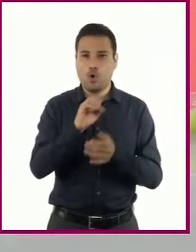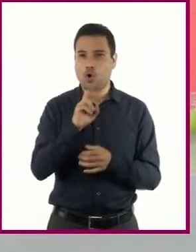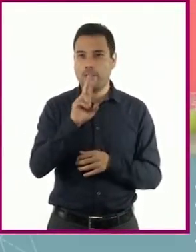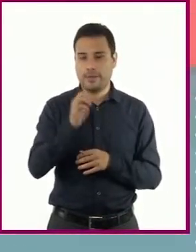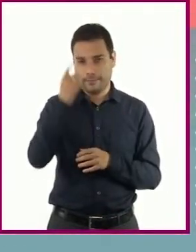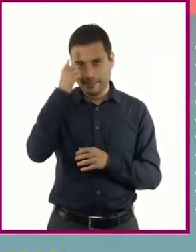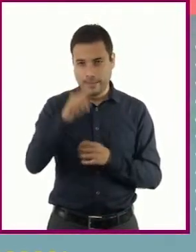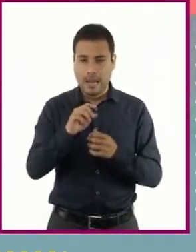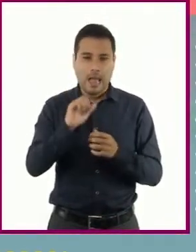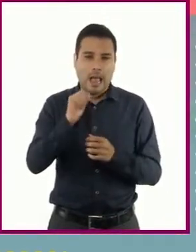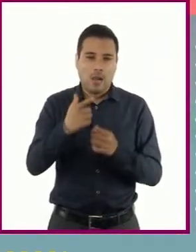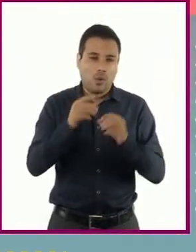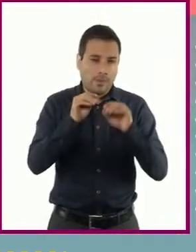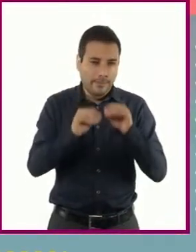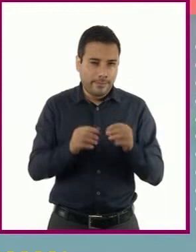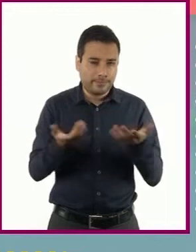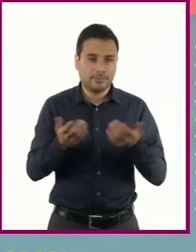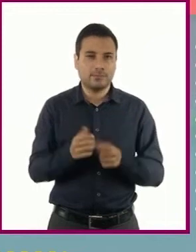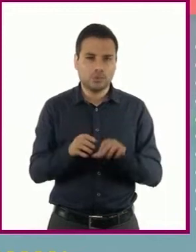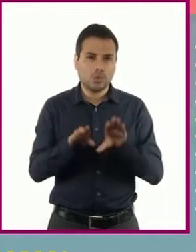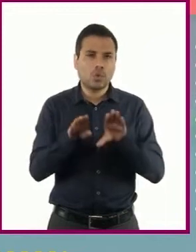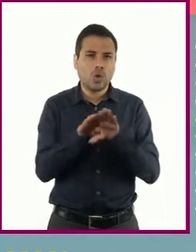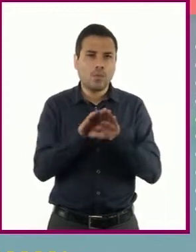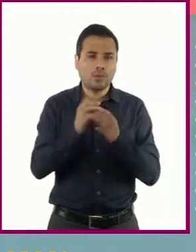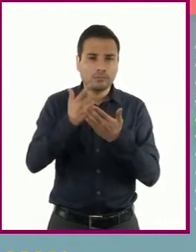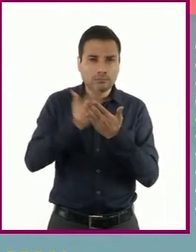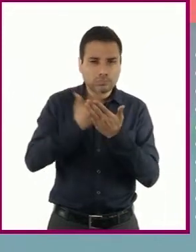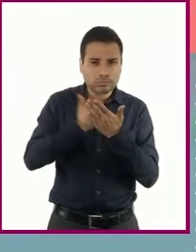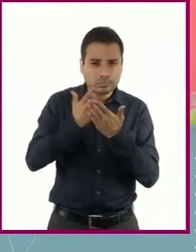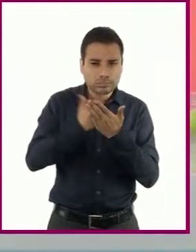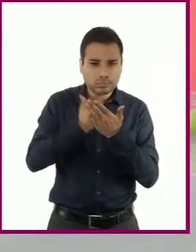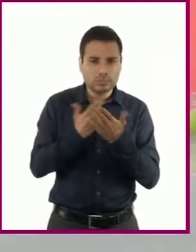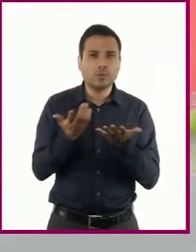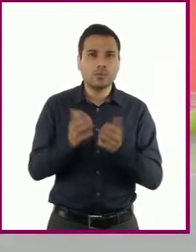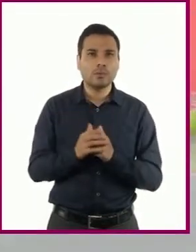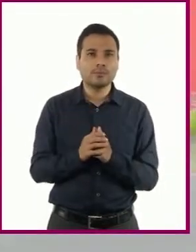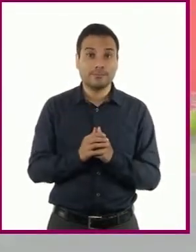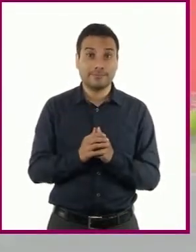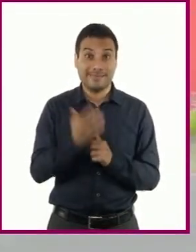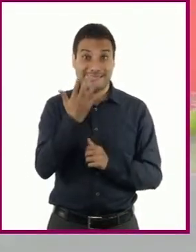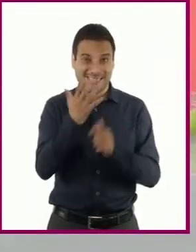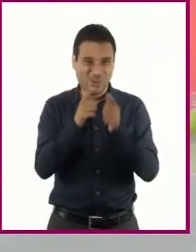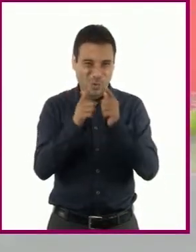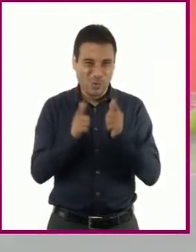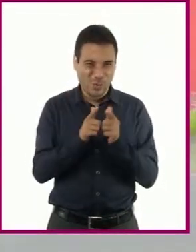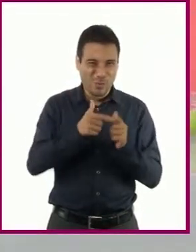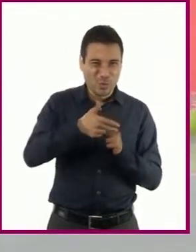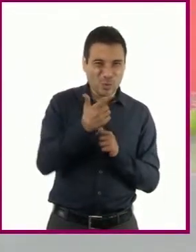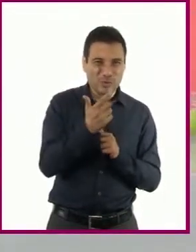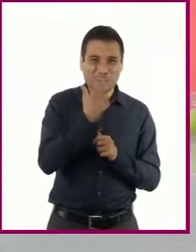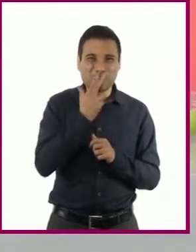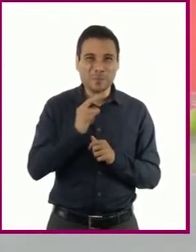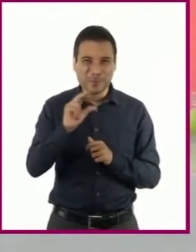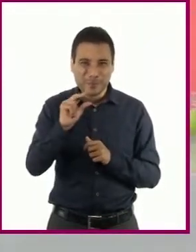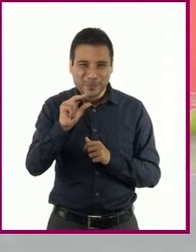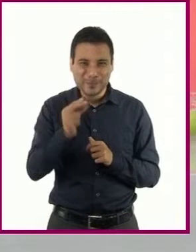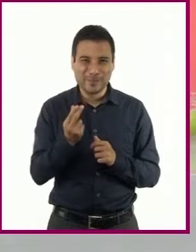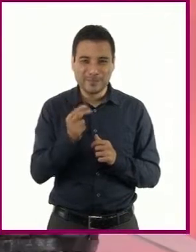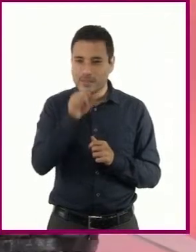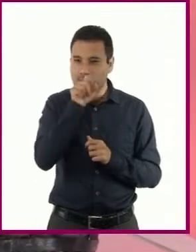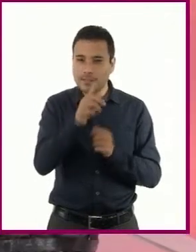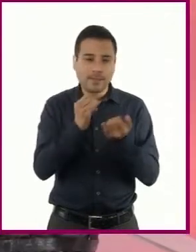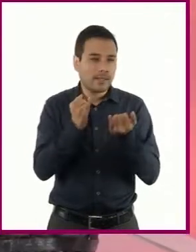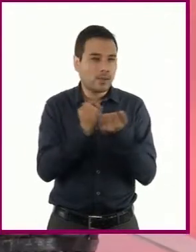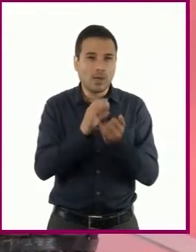química. ¿Cómo pueden medir esa cantidad? Al igual que las 5 docenas de bombones, la cantidad de sustancia del cobre